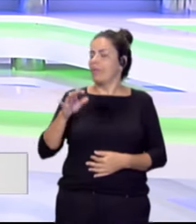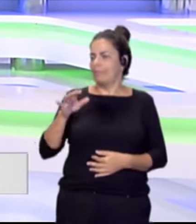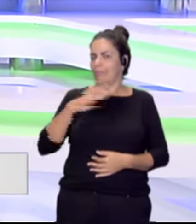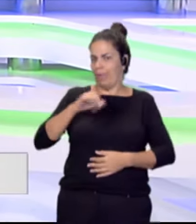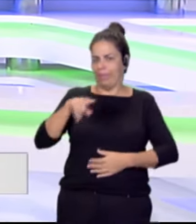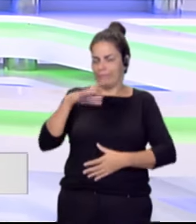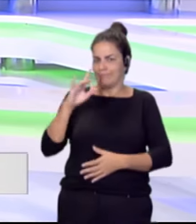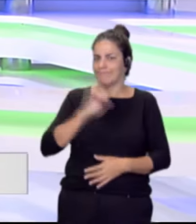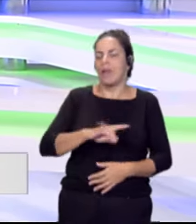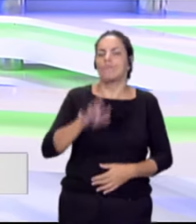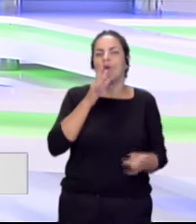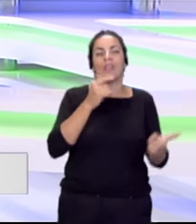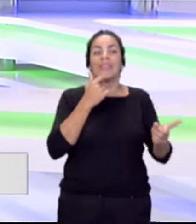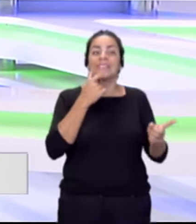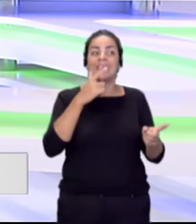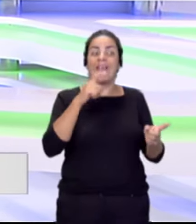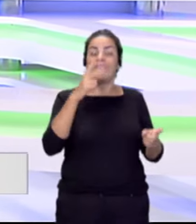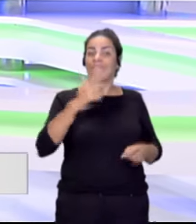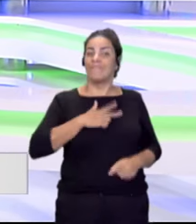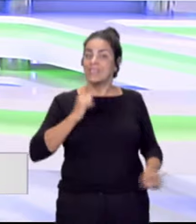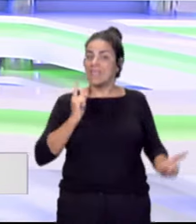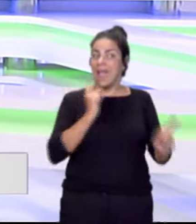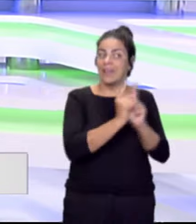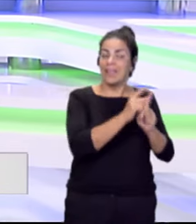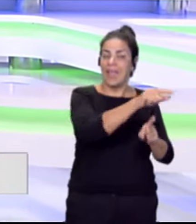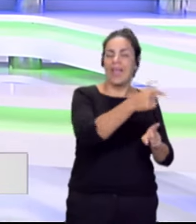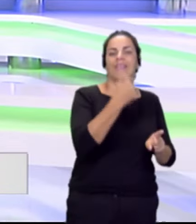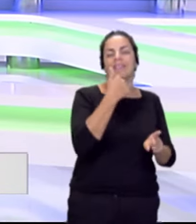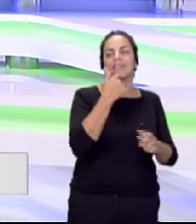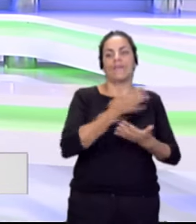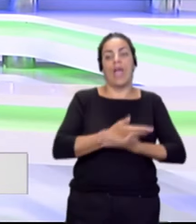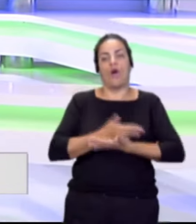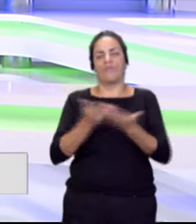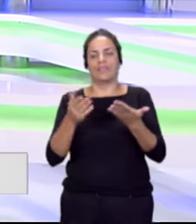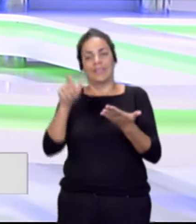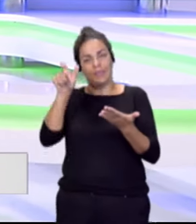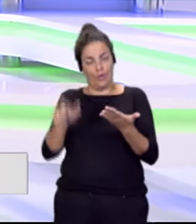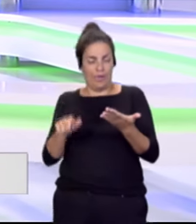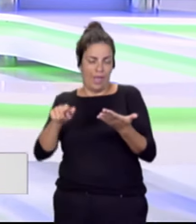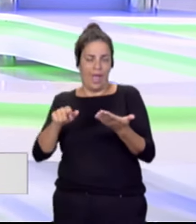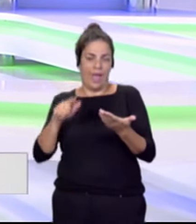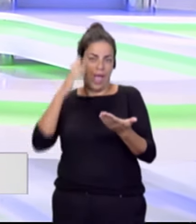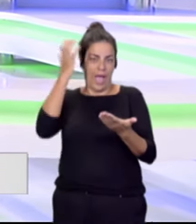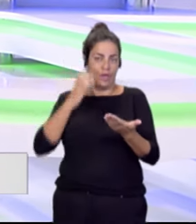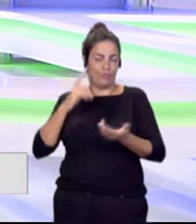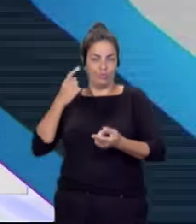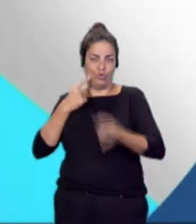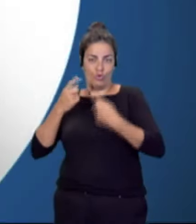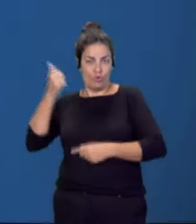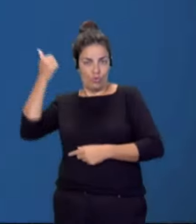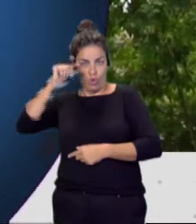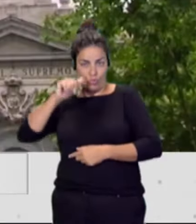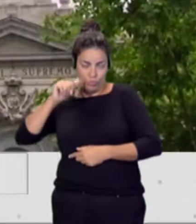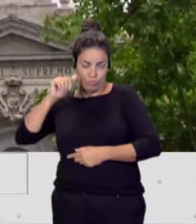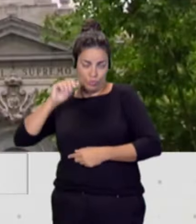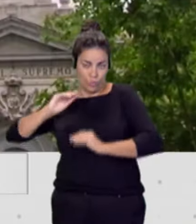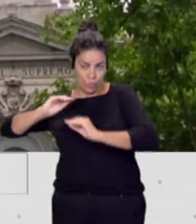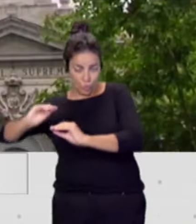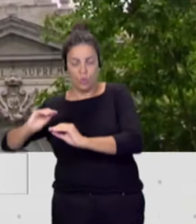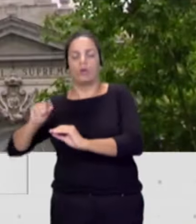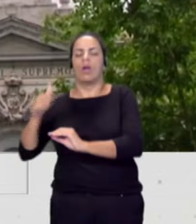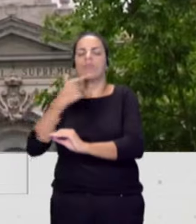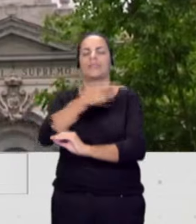la Fiscalía la que había ofrecido al amador de turno, al novio de la Díaz Ayuso, lo de, en fin, llegar a